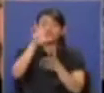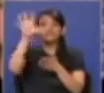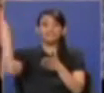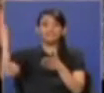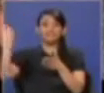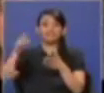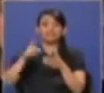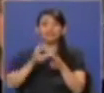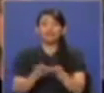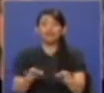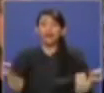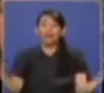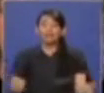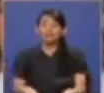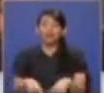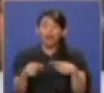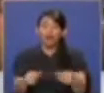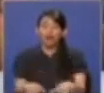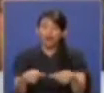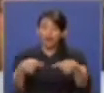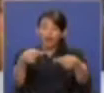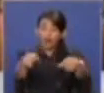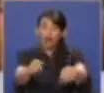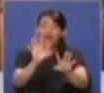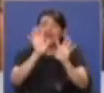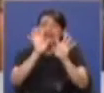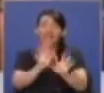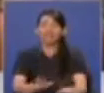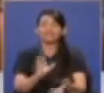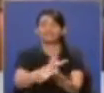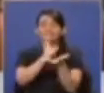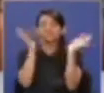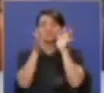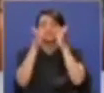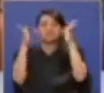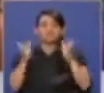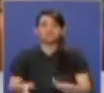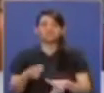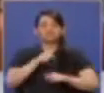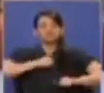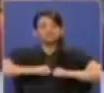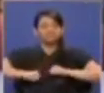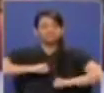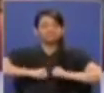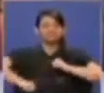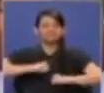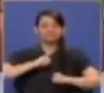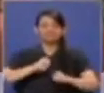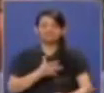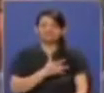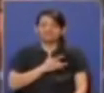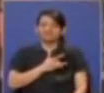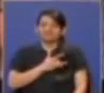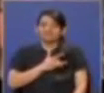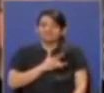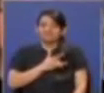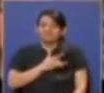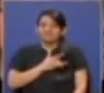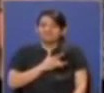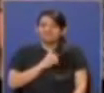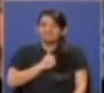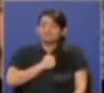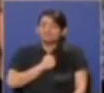diarios. Ese es el esfuerzo de la verdadera revolución ciudadana, que llega al corazón del